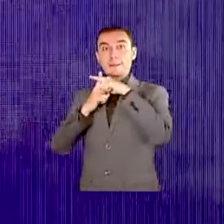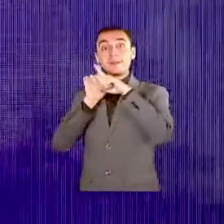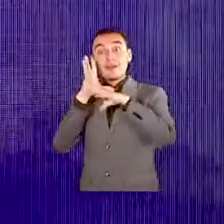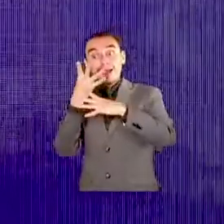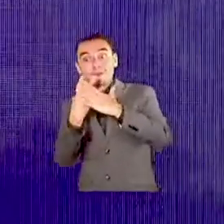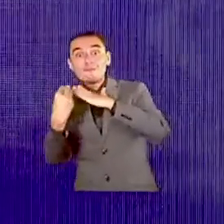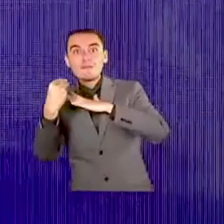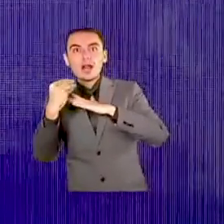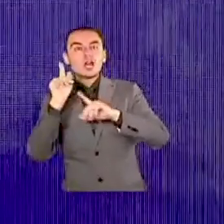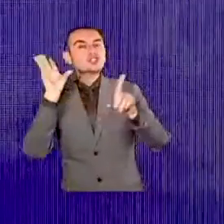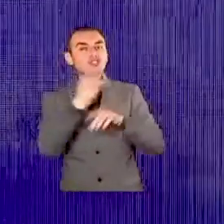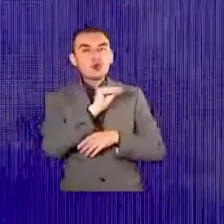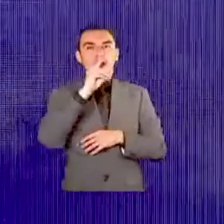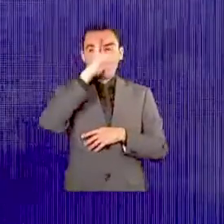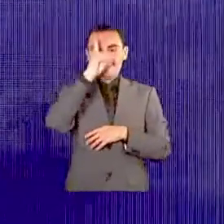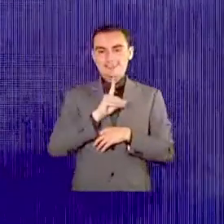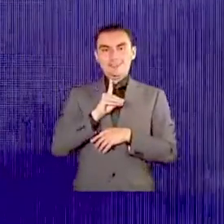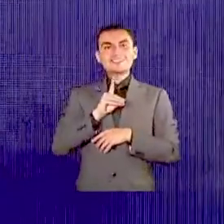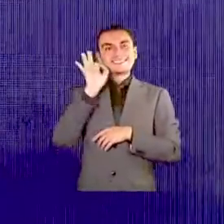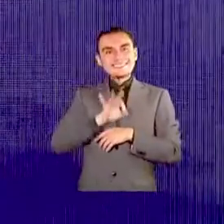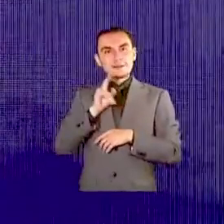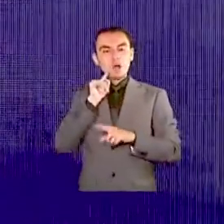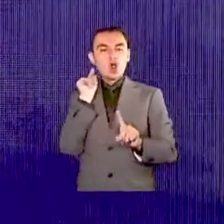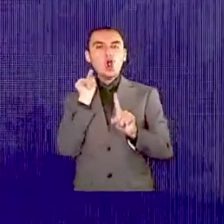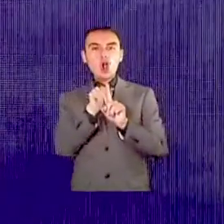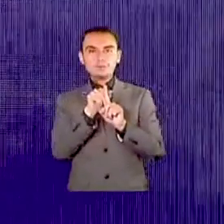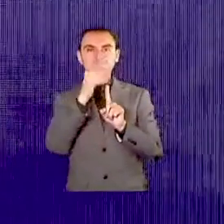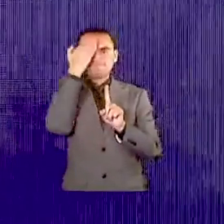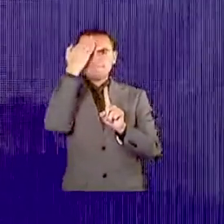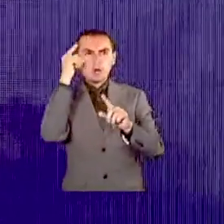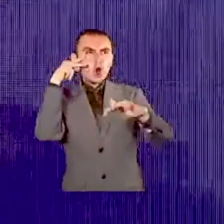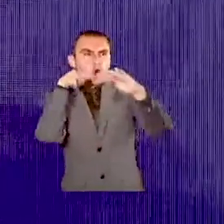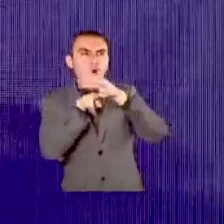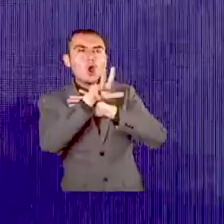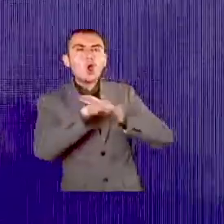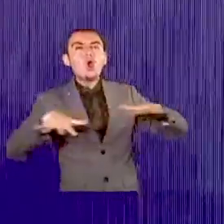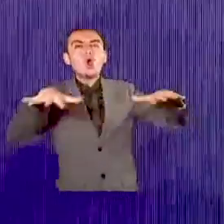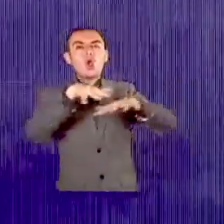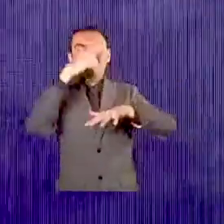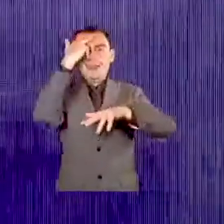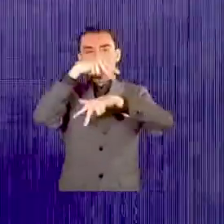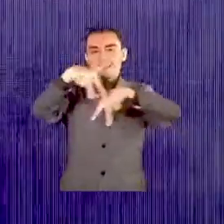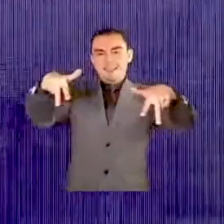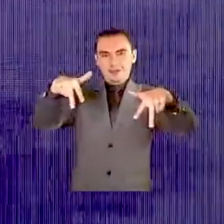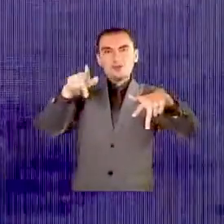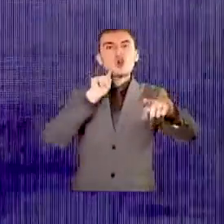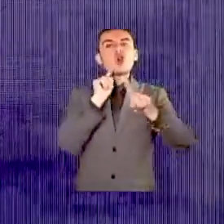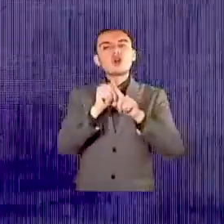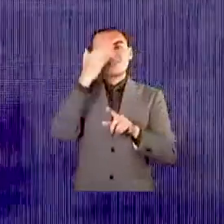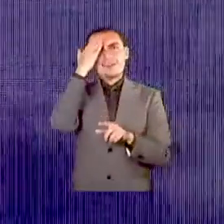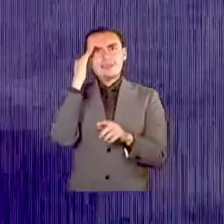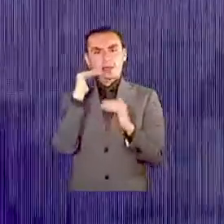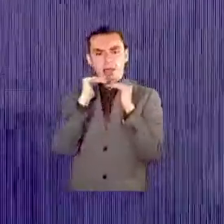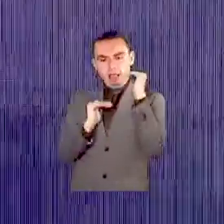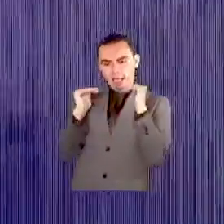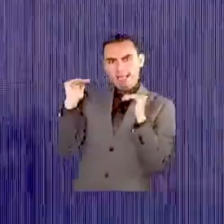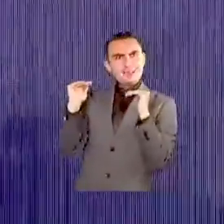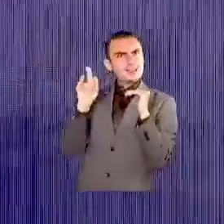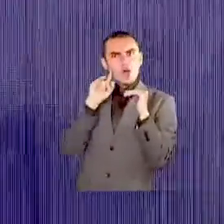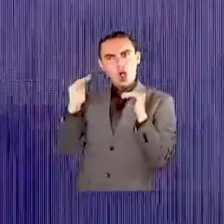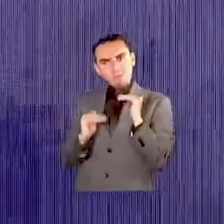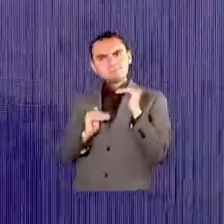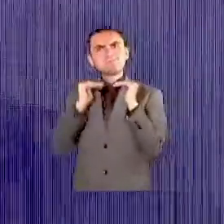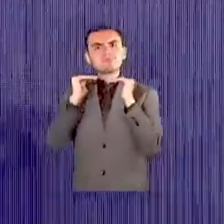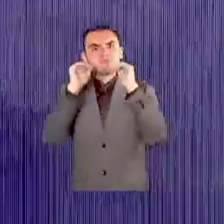Nación, todas las decisiones siempre tengan una visión con perspectiva de género para romper las asimetrías y romper